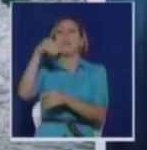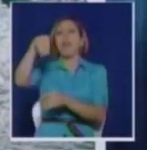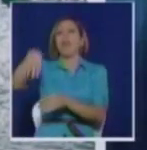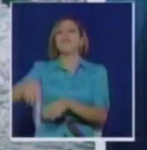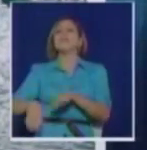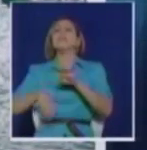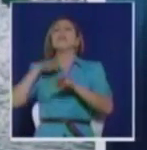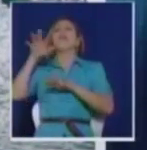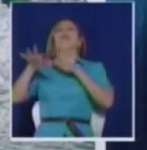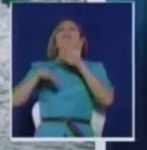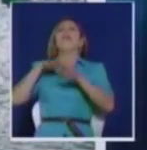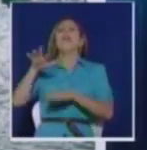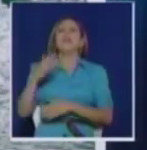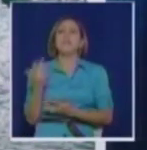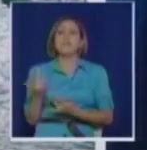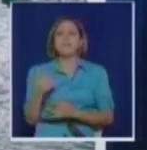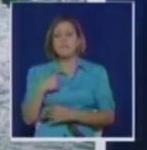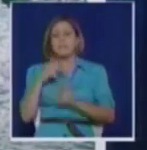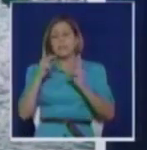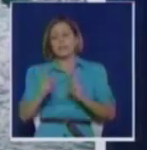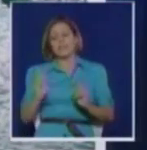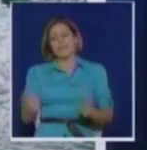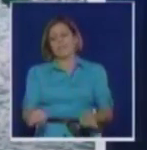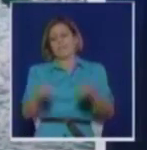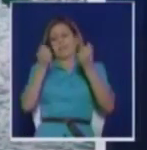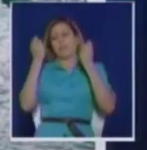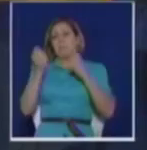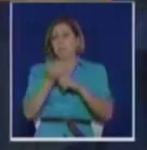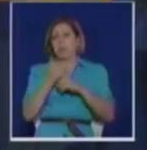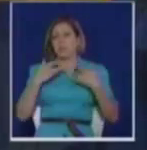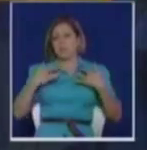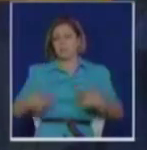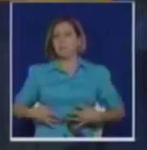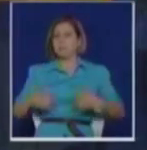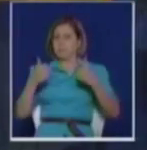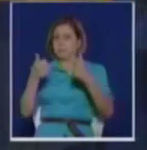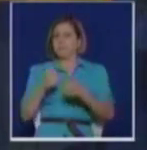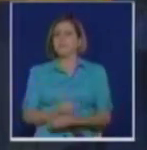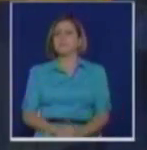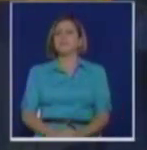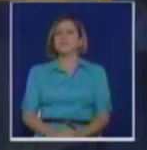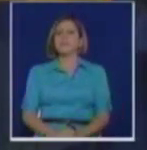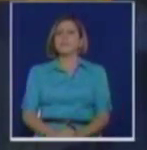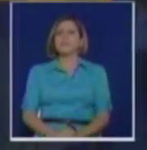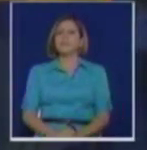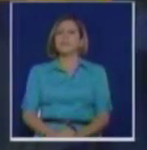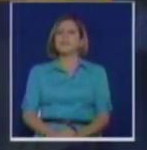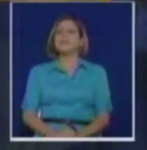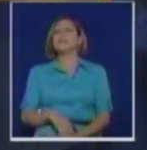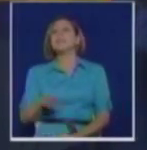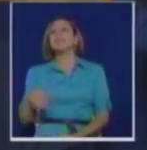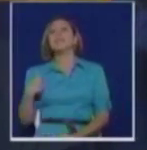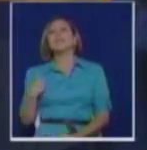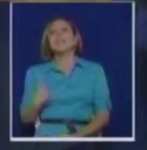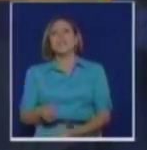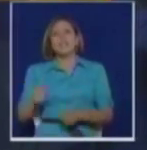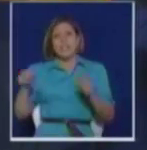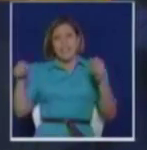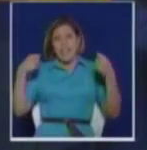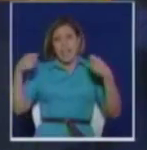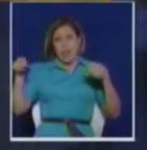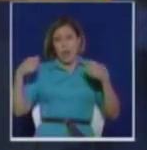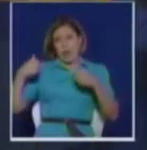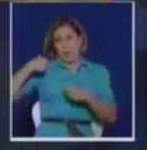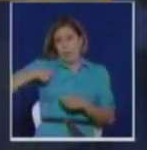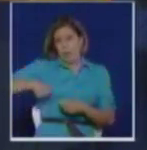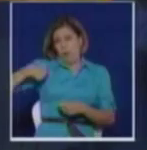autoridades reportaron que los pasajeros se encontraban en buenas condiciones de salud. El sector de la marroquinería y el cuero se pronunciaron hoy